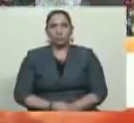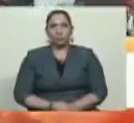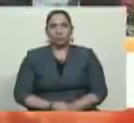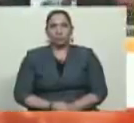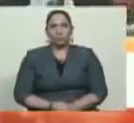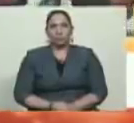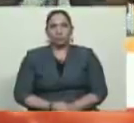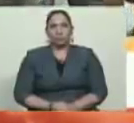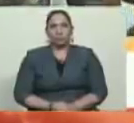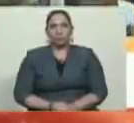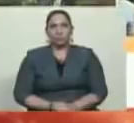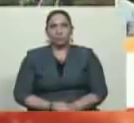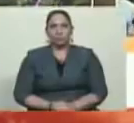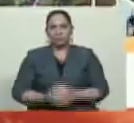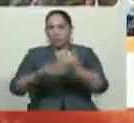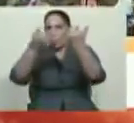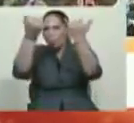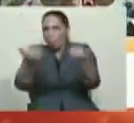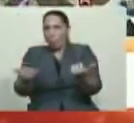y procedo